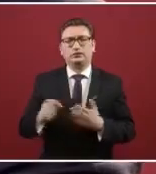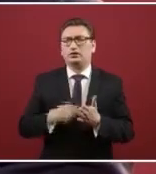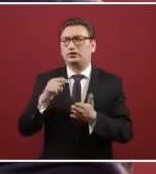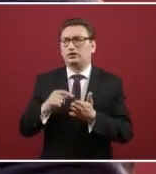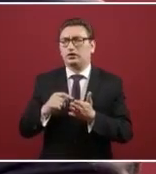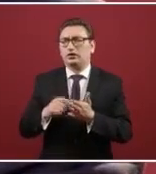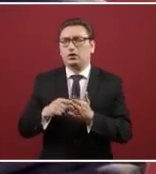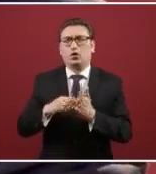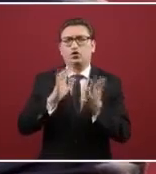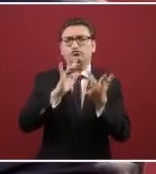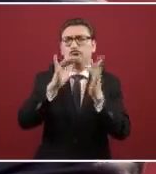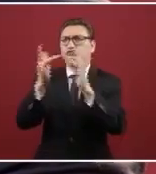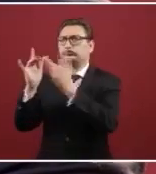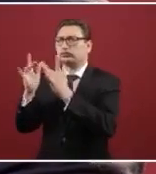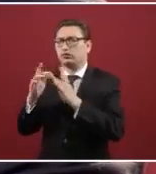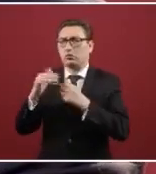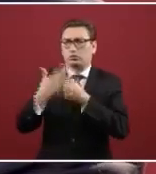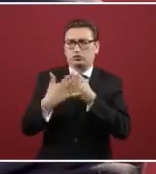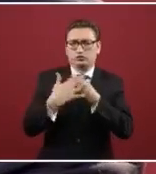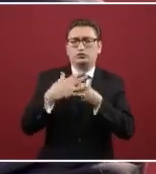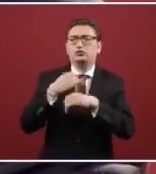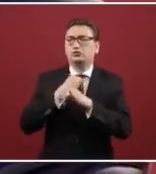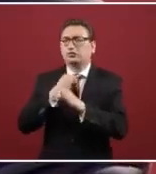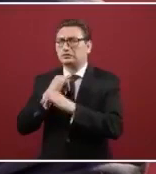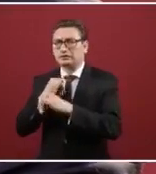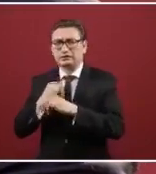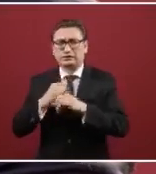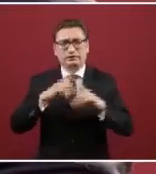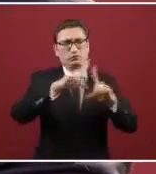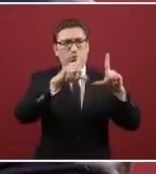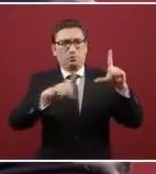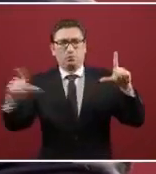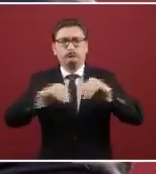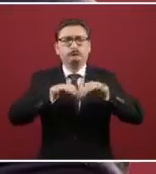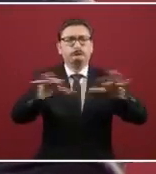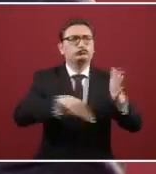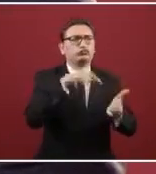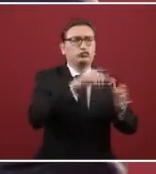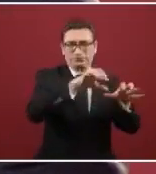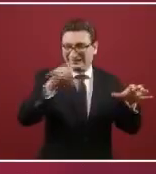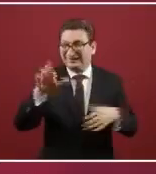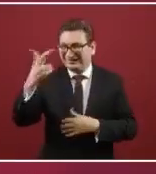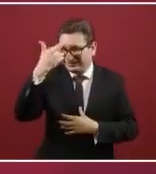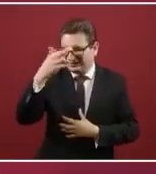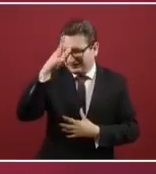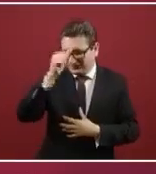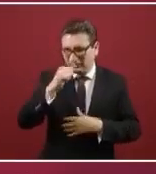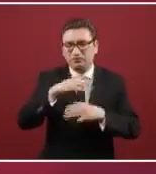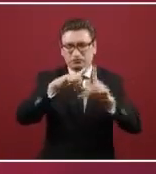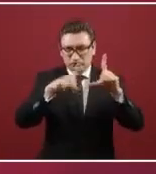red de internet en todo el país. ¿Se acuerdan que tenemos ese